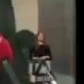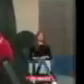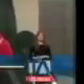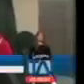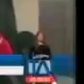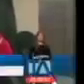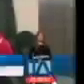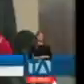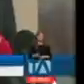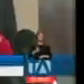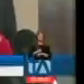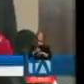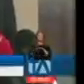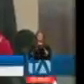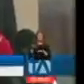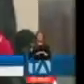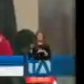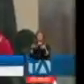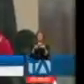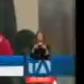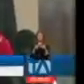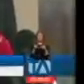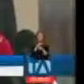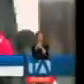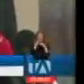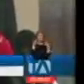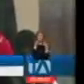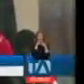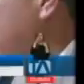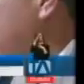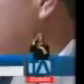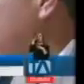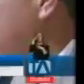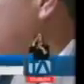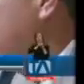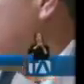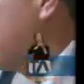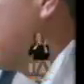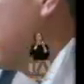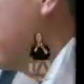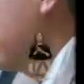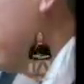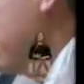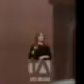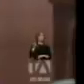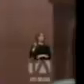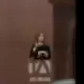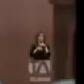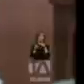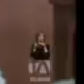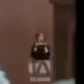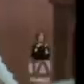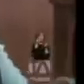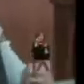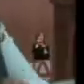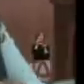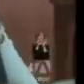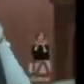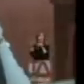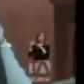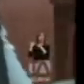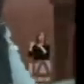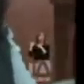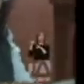considerarlo presunto autor del delito de falsificación ideológica. Durante la audiencia preparatoria de juicio, la fiscal general encargada,